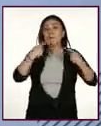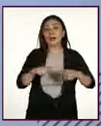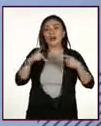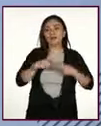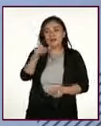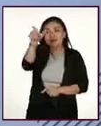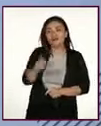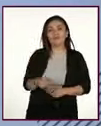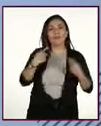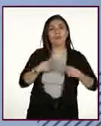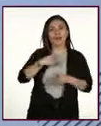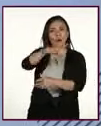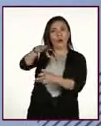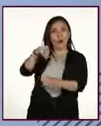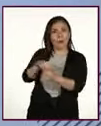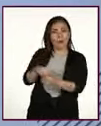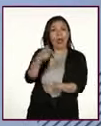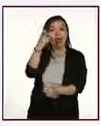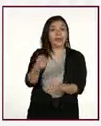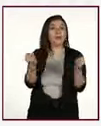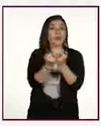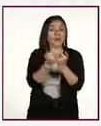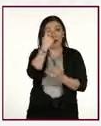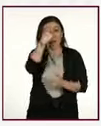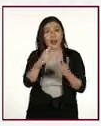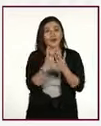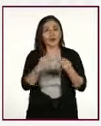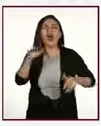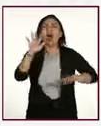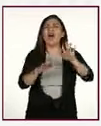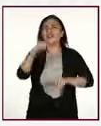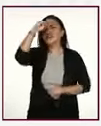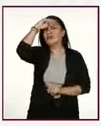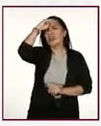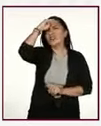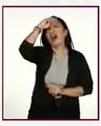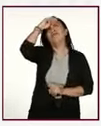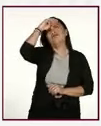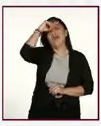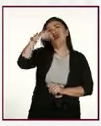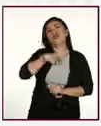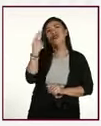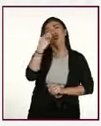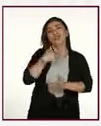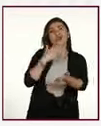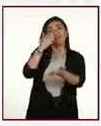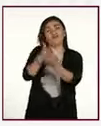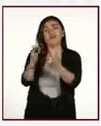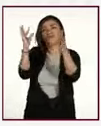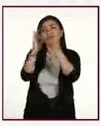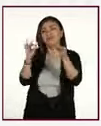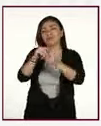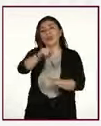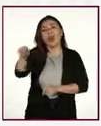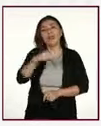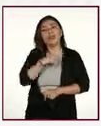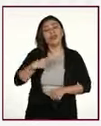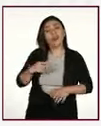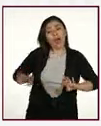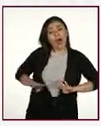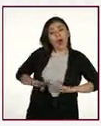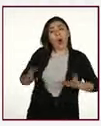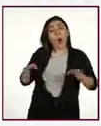integral y que también parte de la solución. Muchas veces pensamos que, bueno, les tenemos que ir a decir a las comunidades cómo comportarse porque ellas no